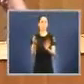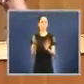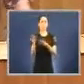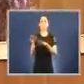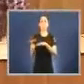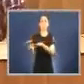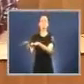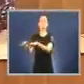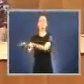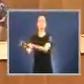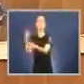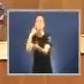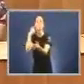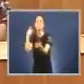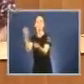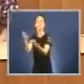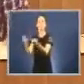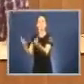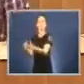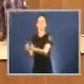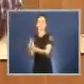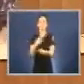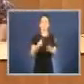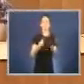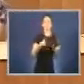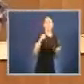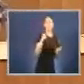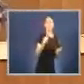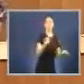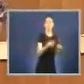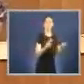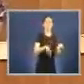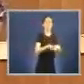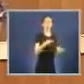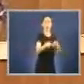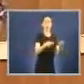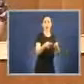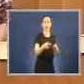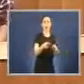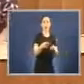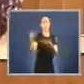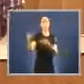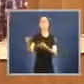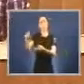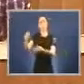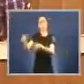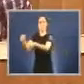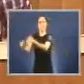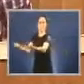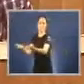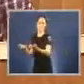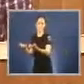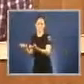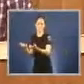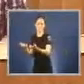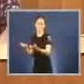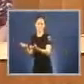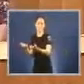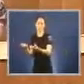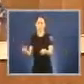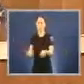en asistencia. Pódese facer negocio coa sanidade sempre que non teña un coste electoral. Iso é como a todo. Sempre que non teña